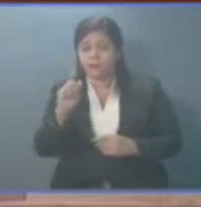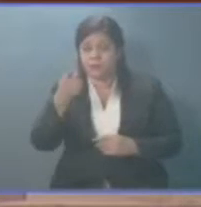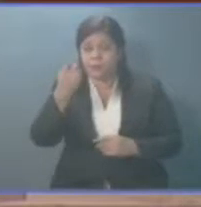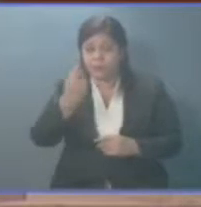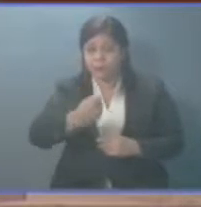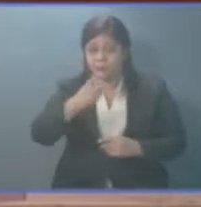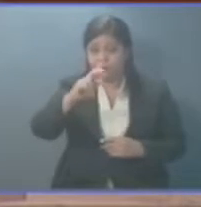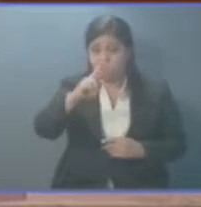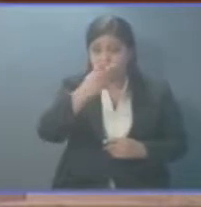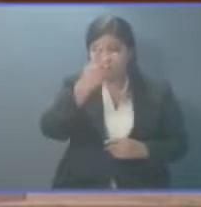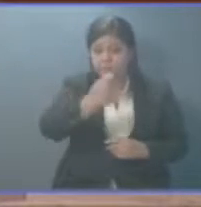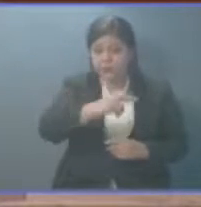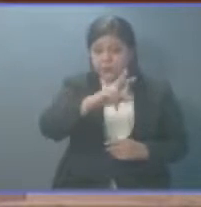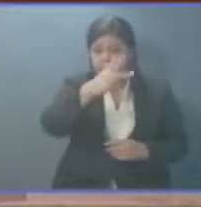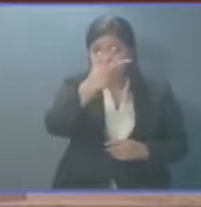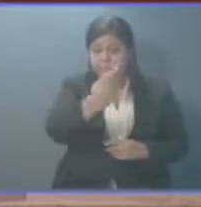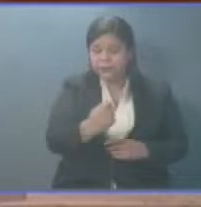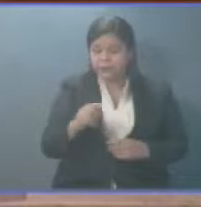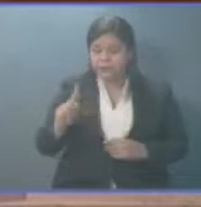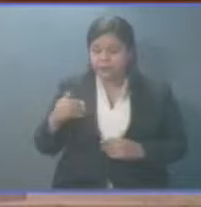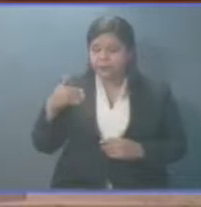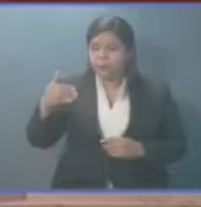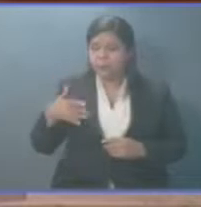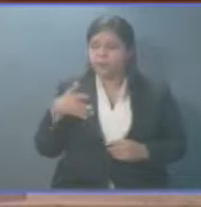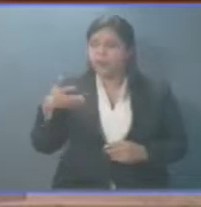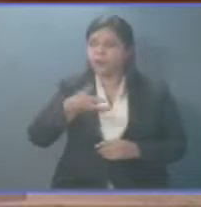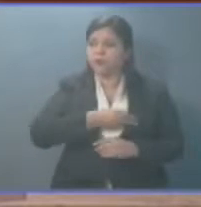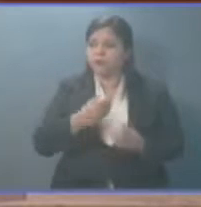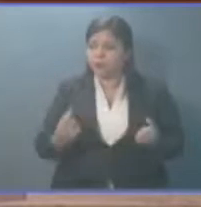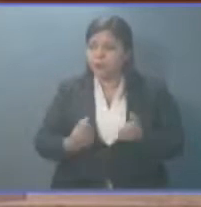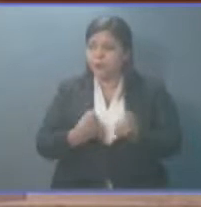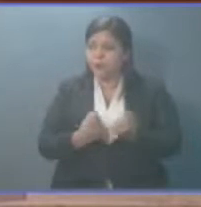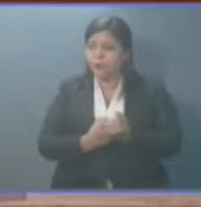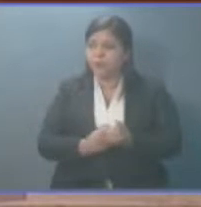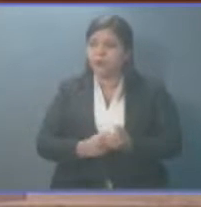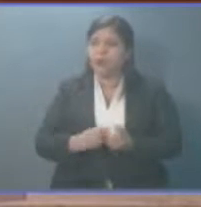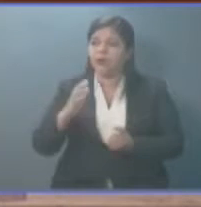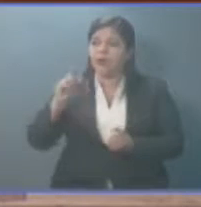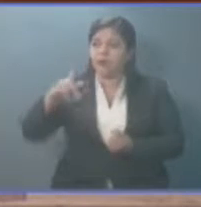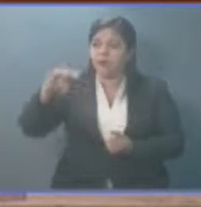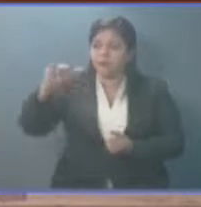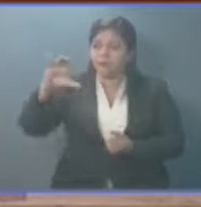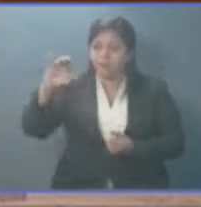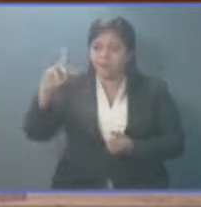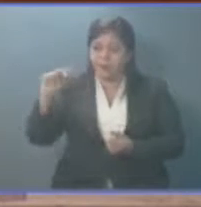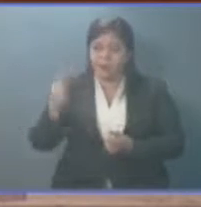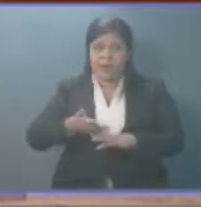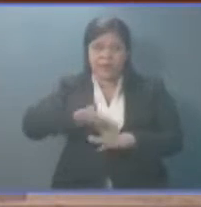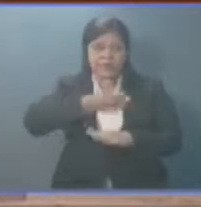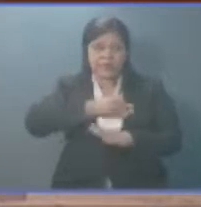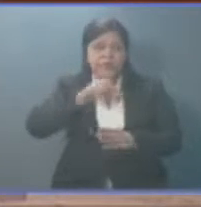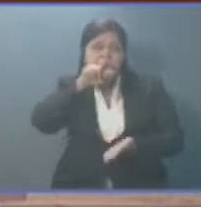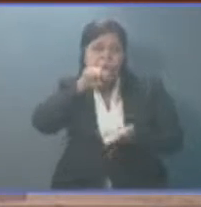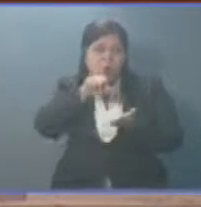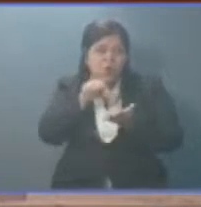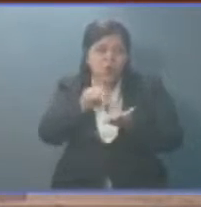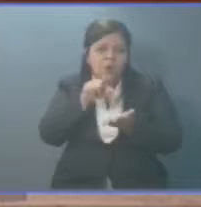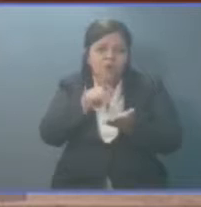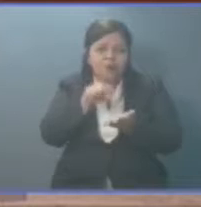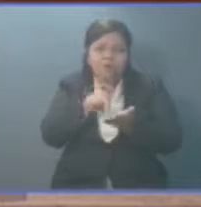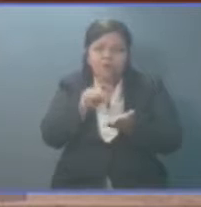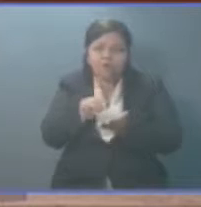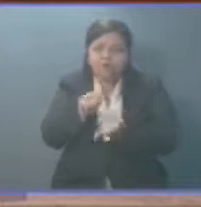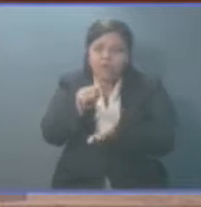del primer año del gobierno. Logramos el apoyo real de la cadena apícola, el cual estaba olvidada. Se formó